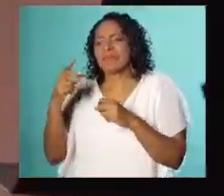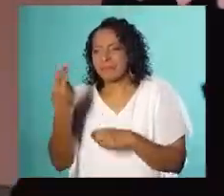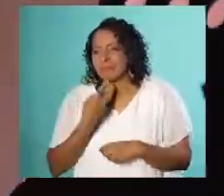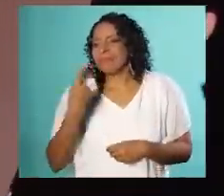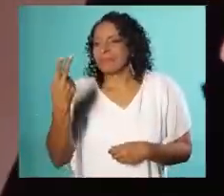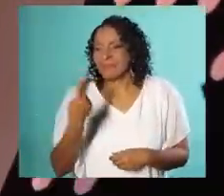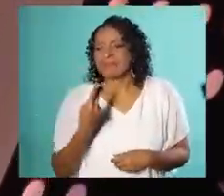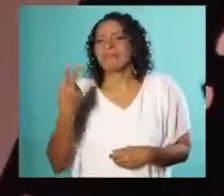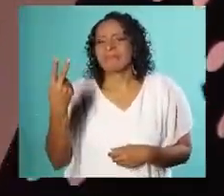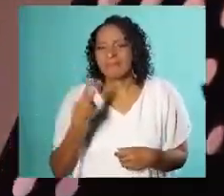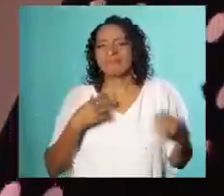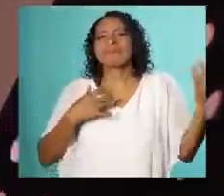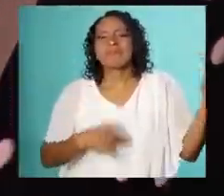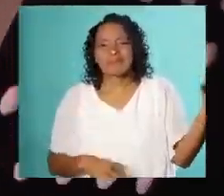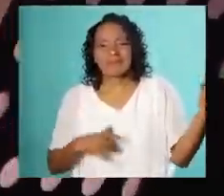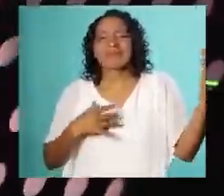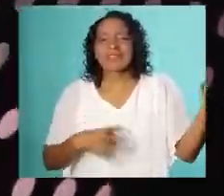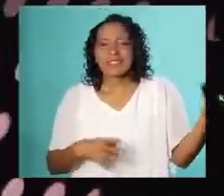ella.